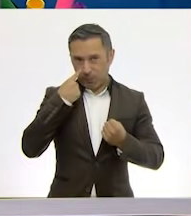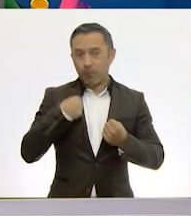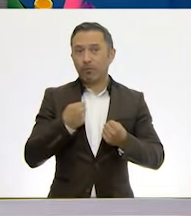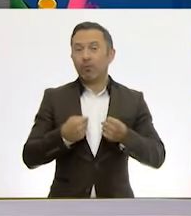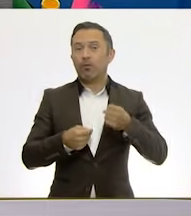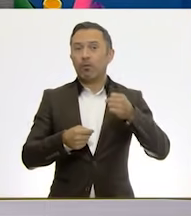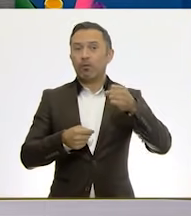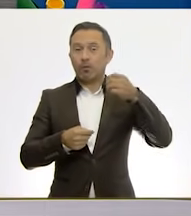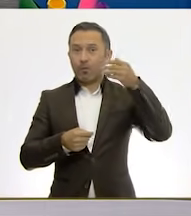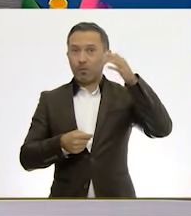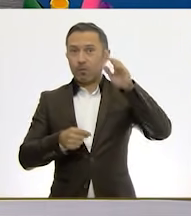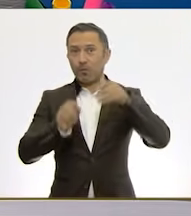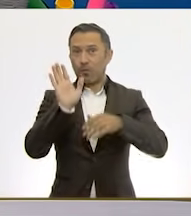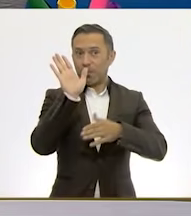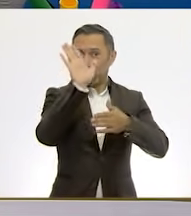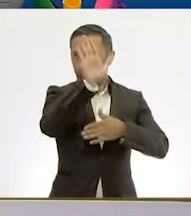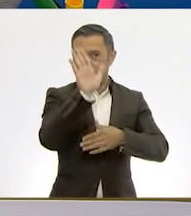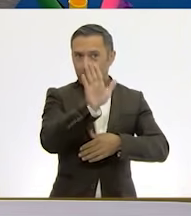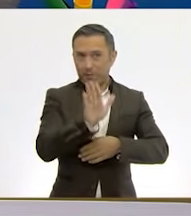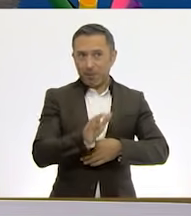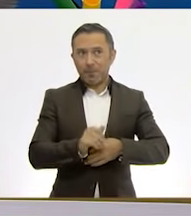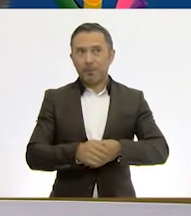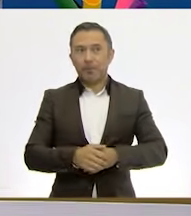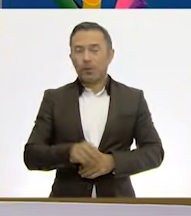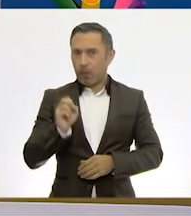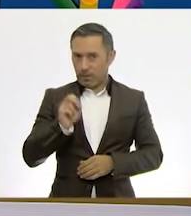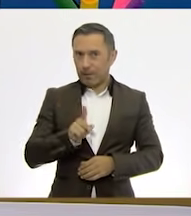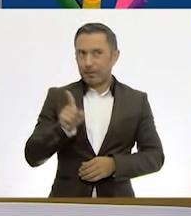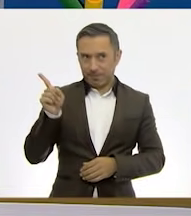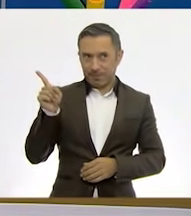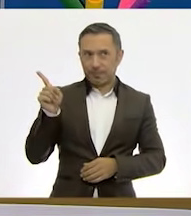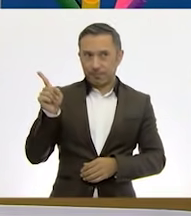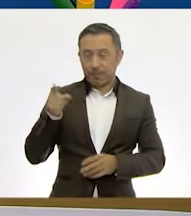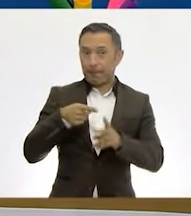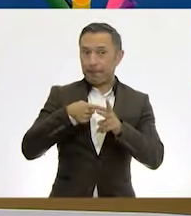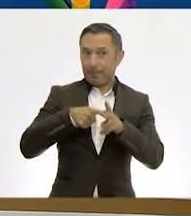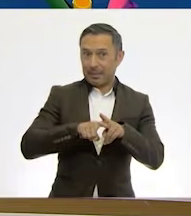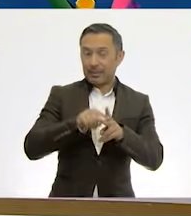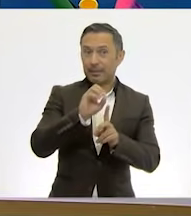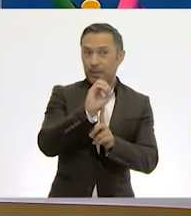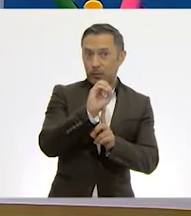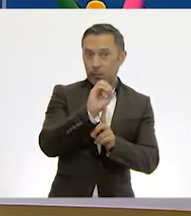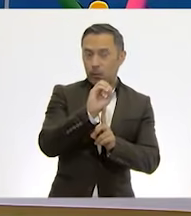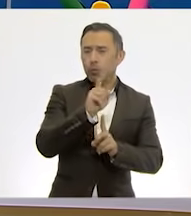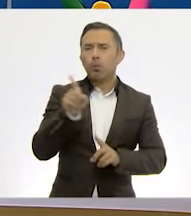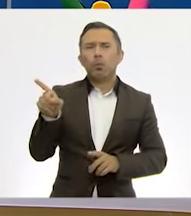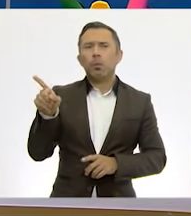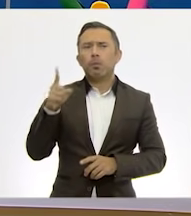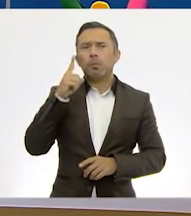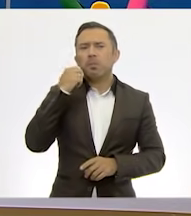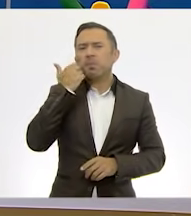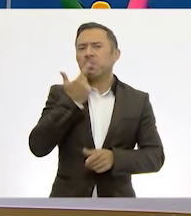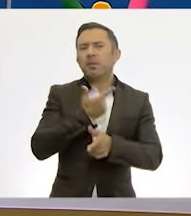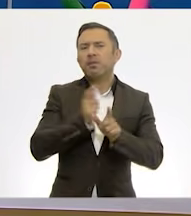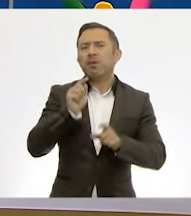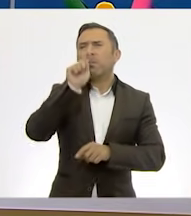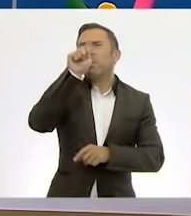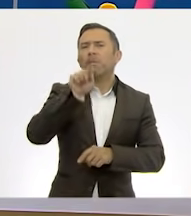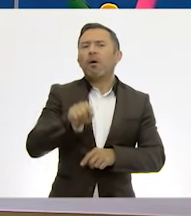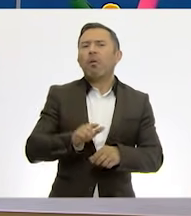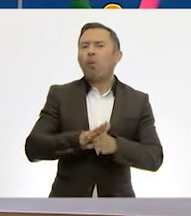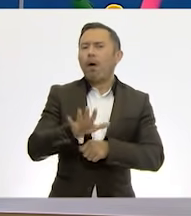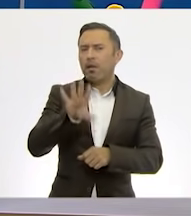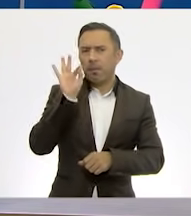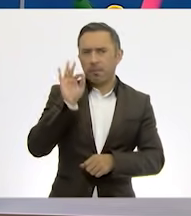bien. Los vamos a colocar ahí, ¿cierto? Al inicio. Muy bien. Ponlos donde tú quieras. Hasta abajo.